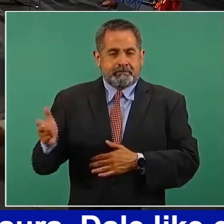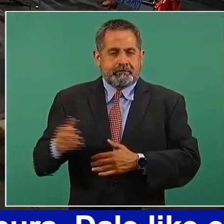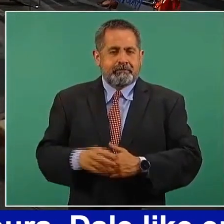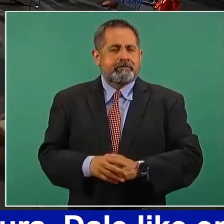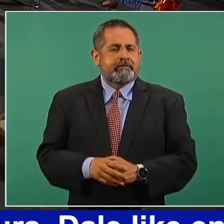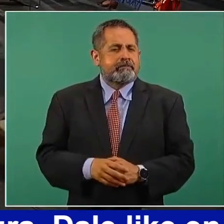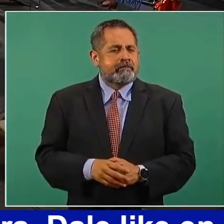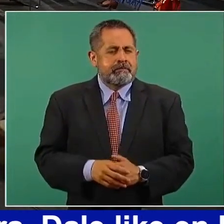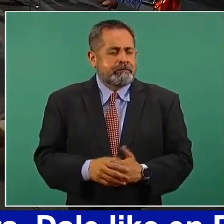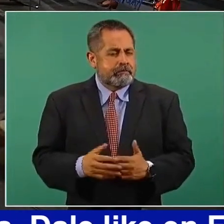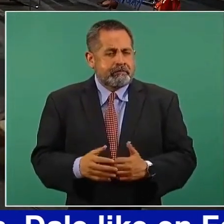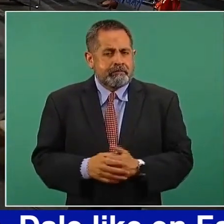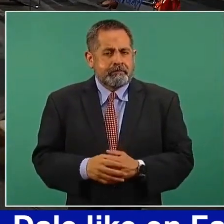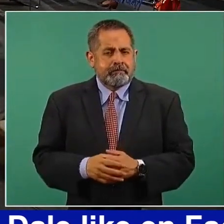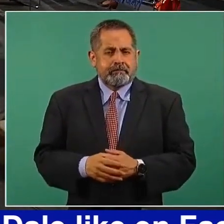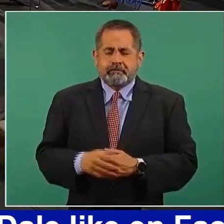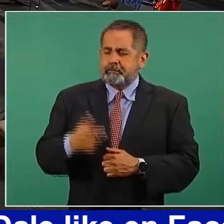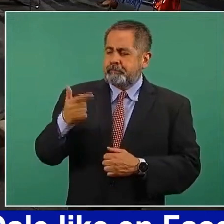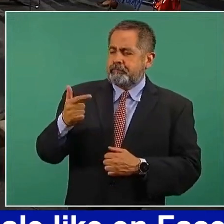Genaro